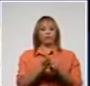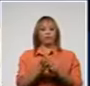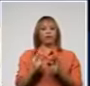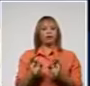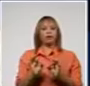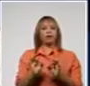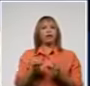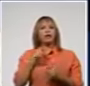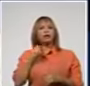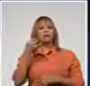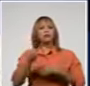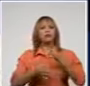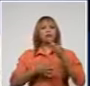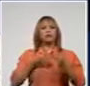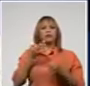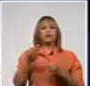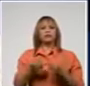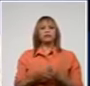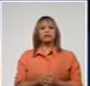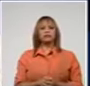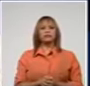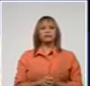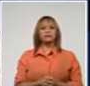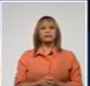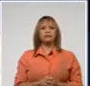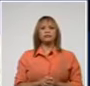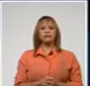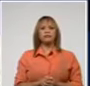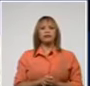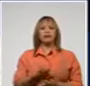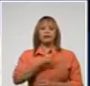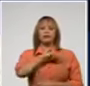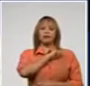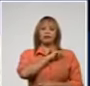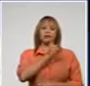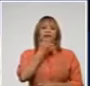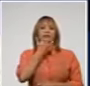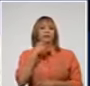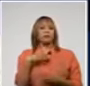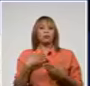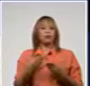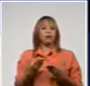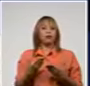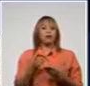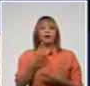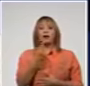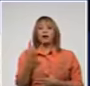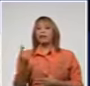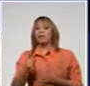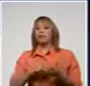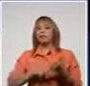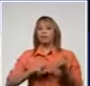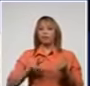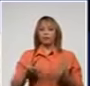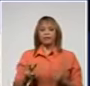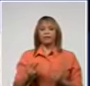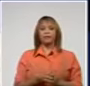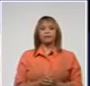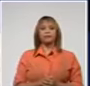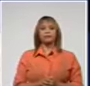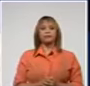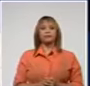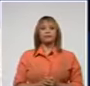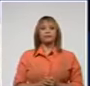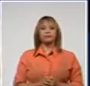nos dice cómo, de acuerdo a la población, cuál es la afectación que tiene cada territorio en